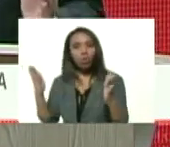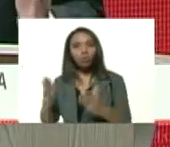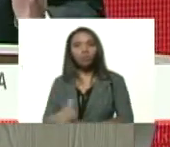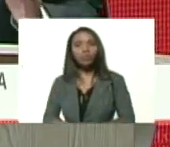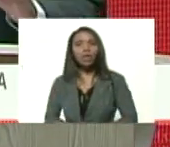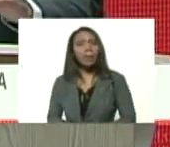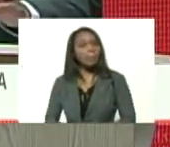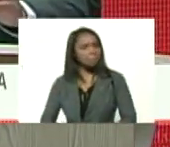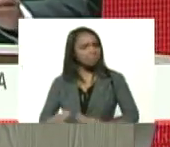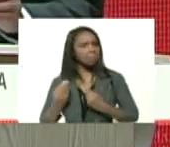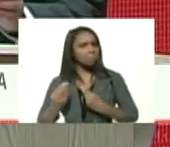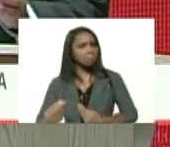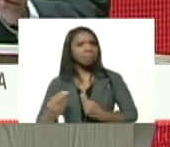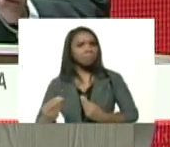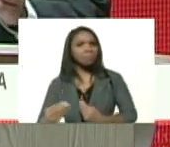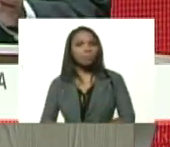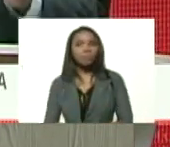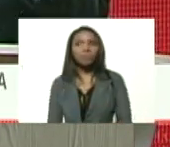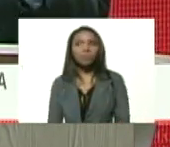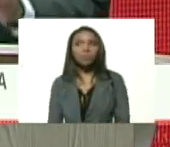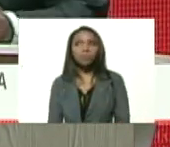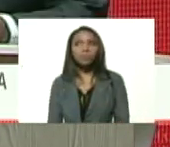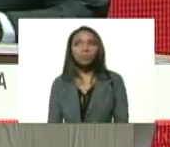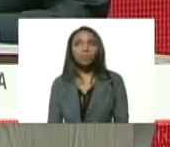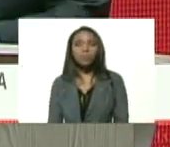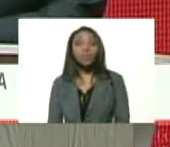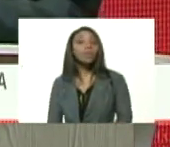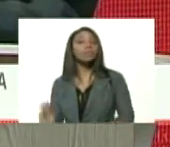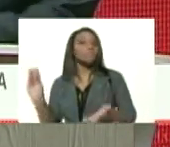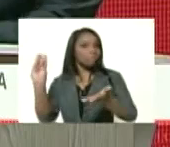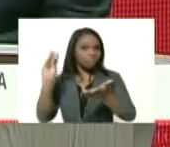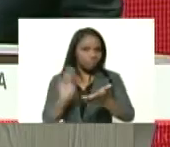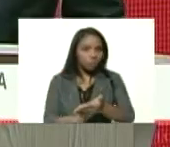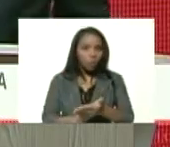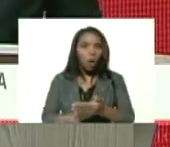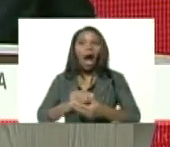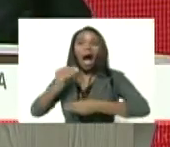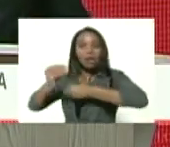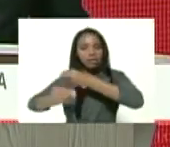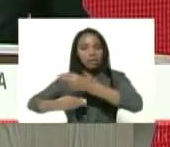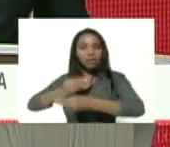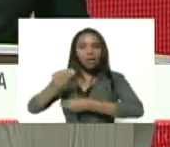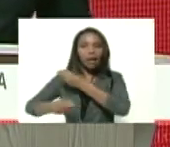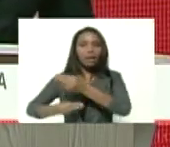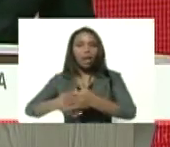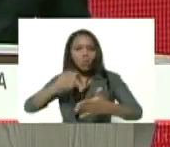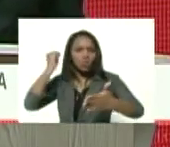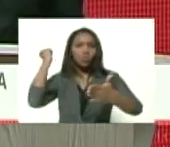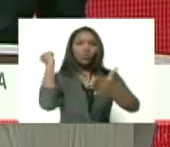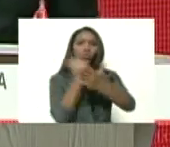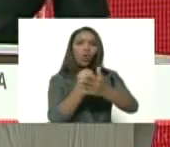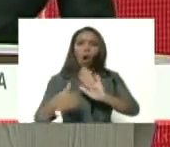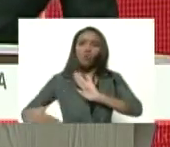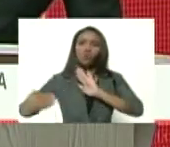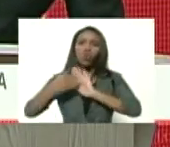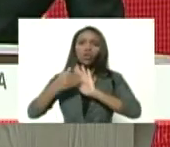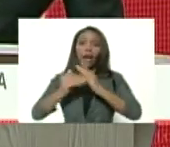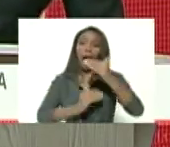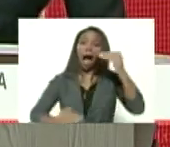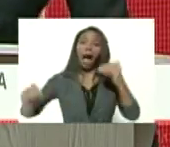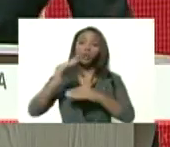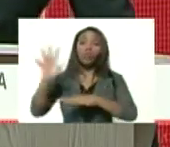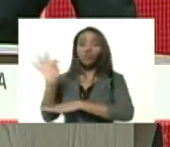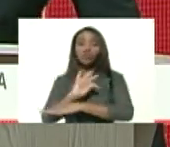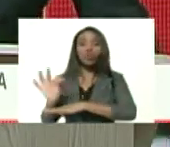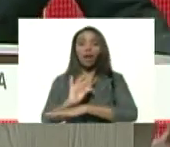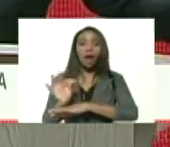para propiciar y perpetrar asesinatos contra altos